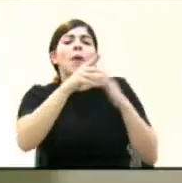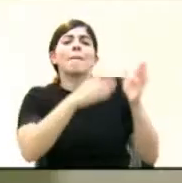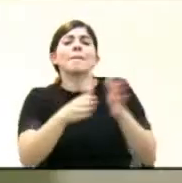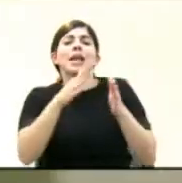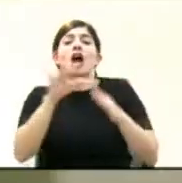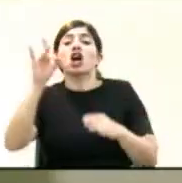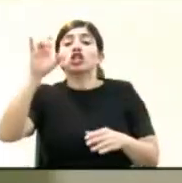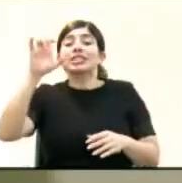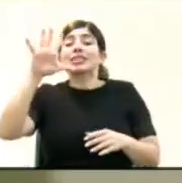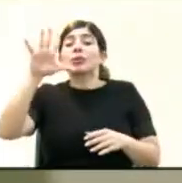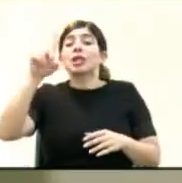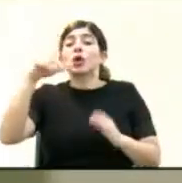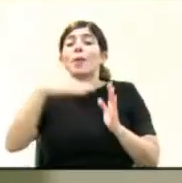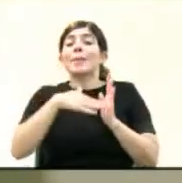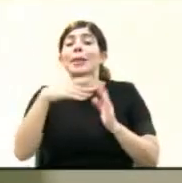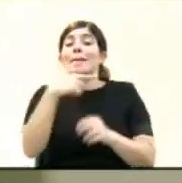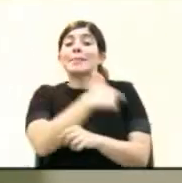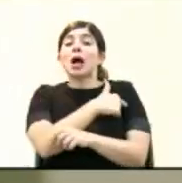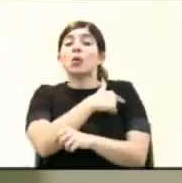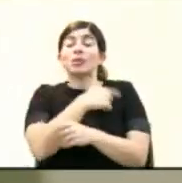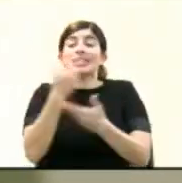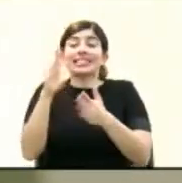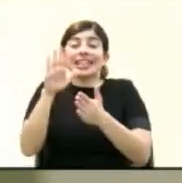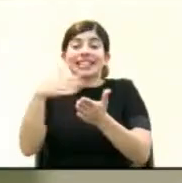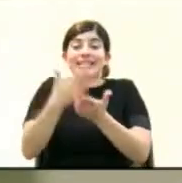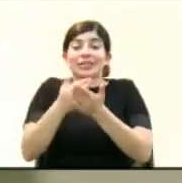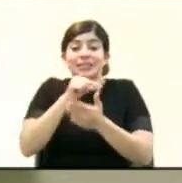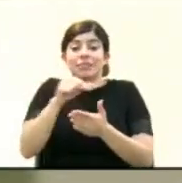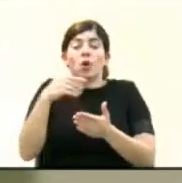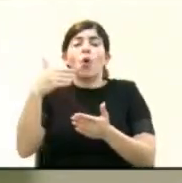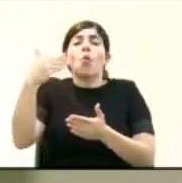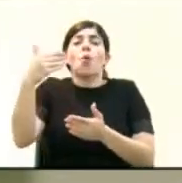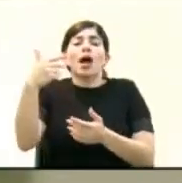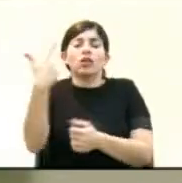las 851,000 vacunas que llegaron esta semana?